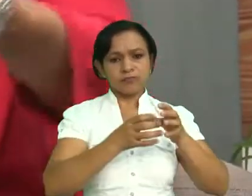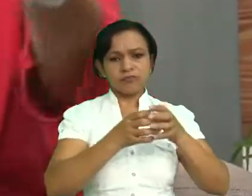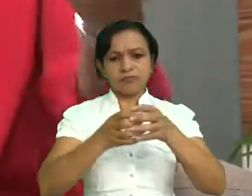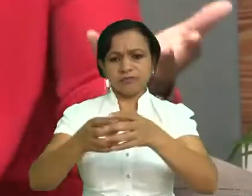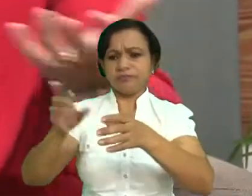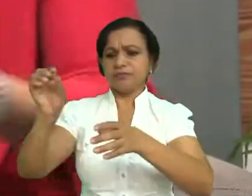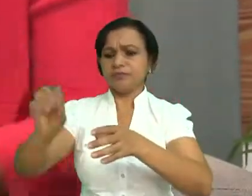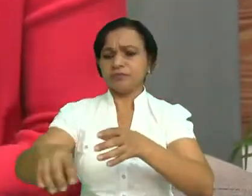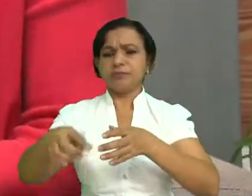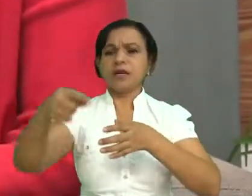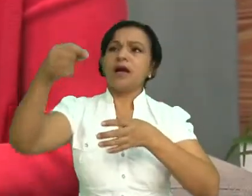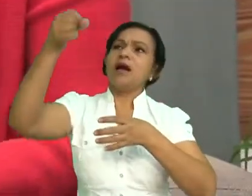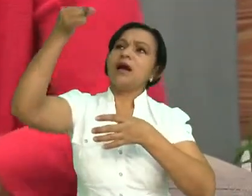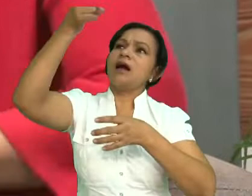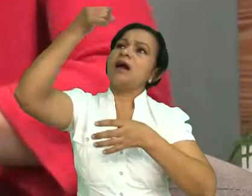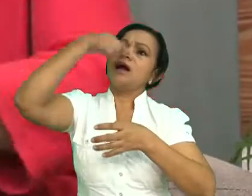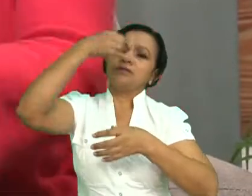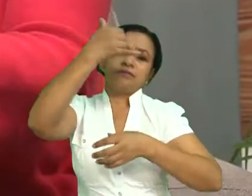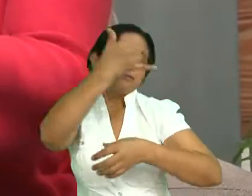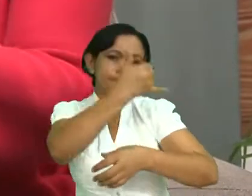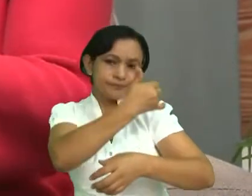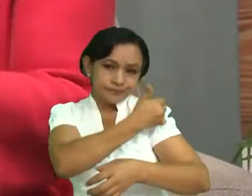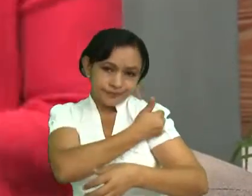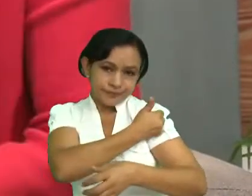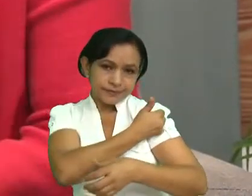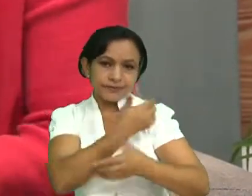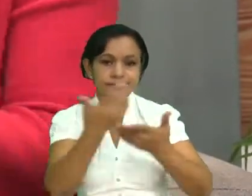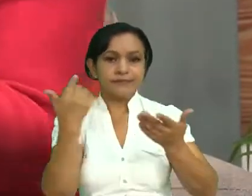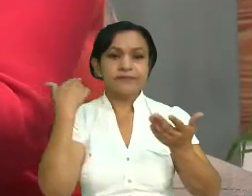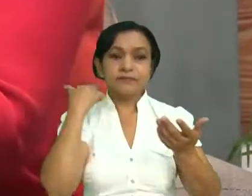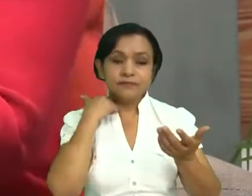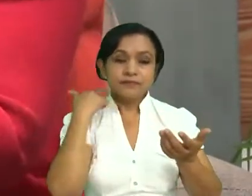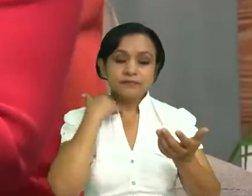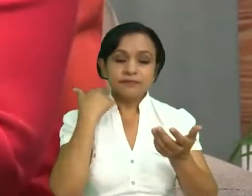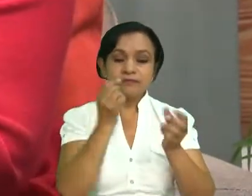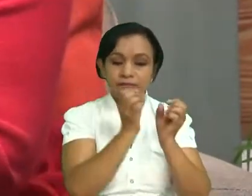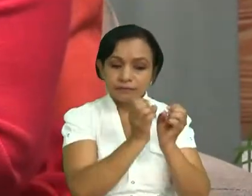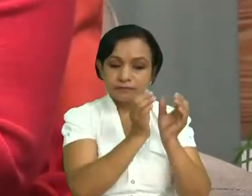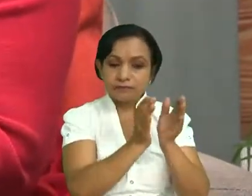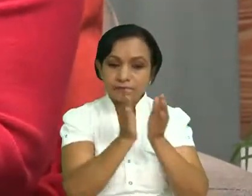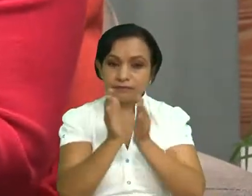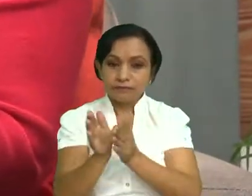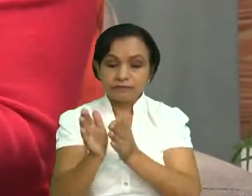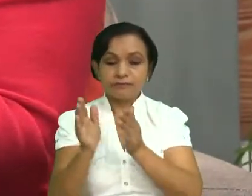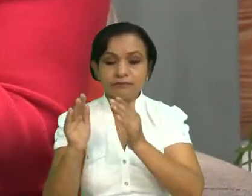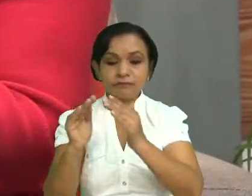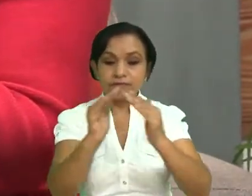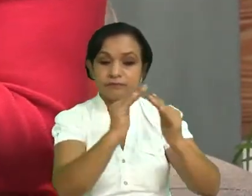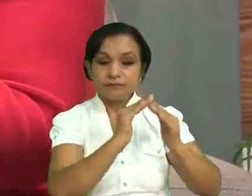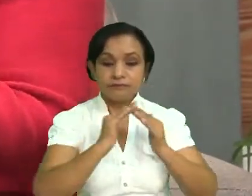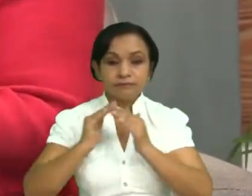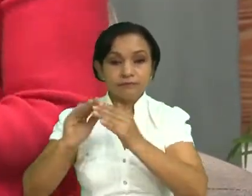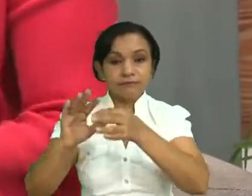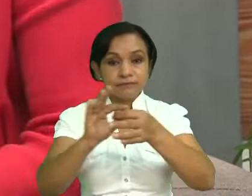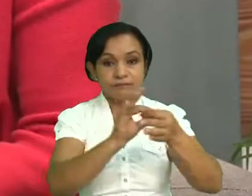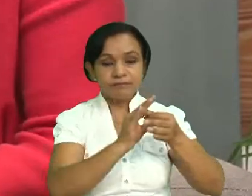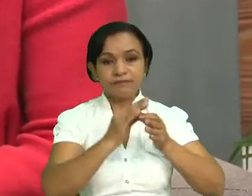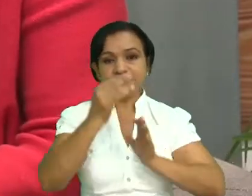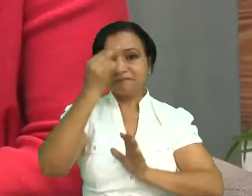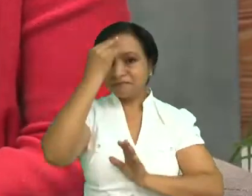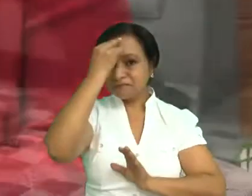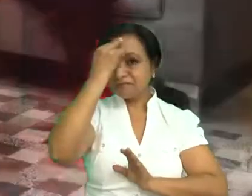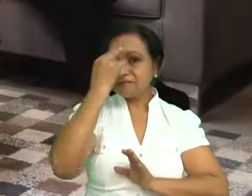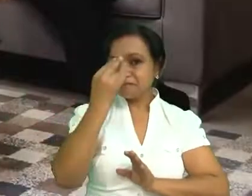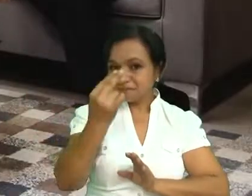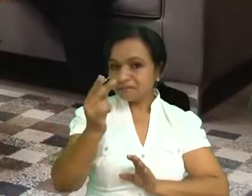a vacunar, entonces siempre ha habido esa organización comunitaria, que es un privilegio